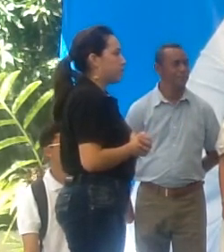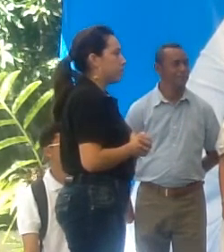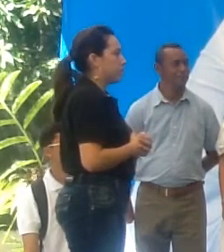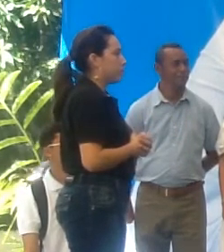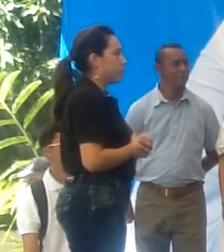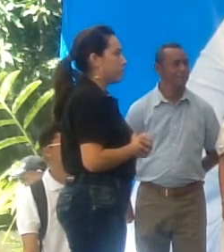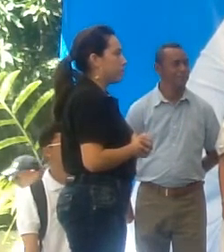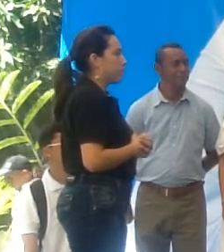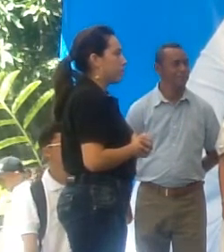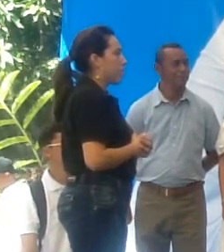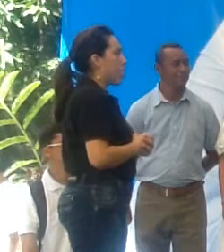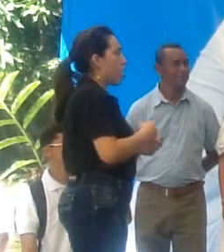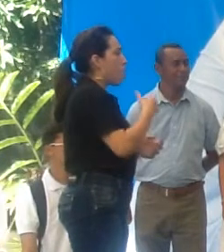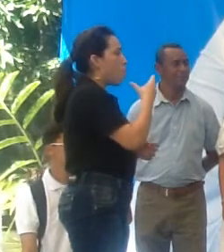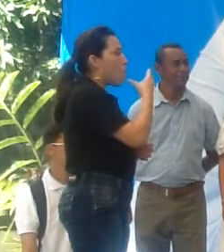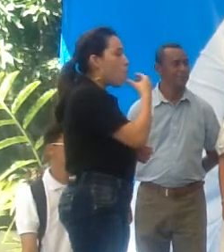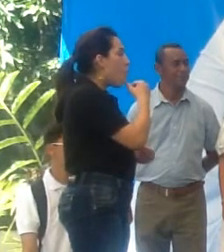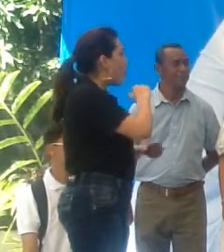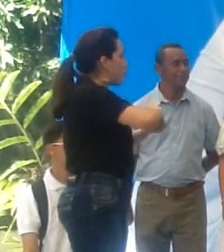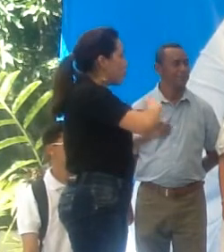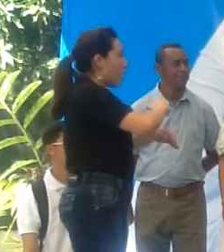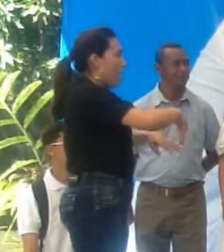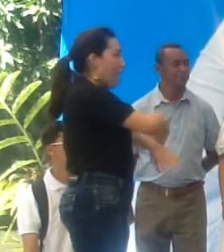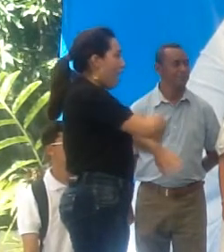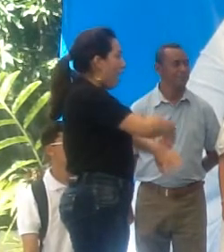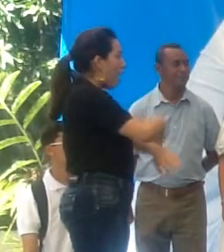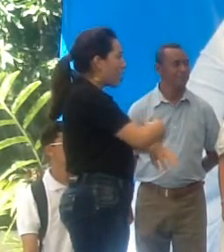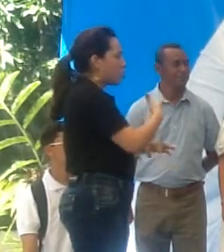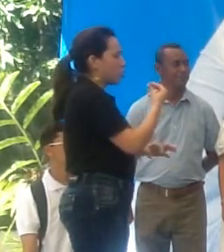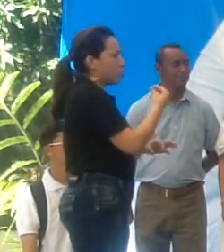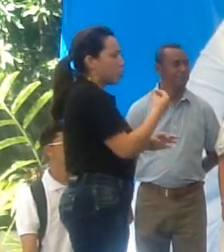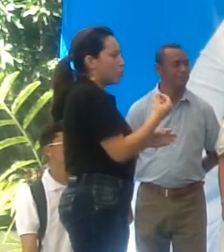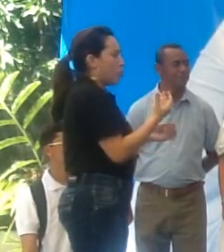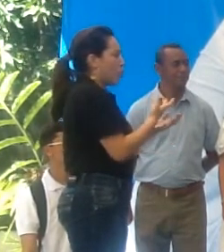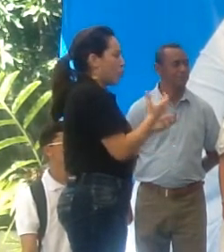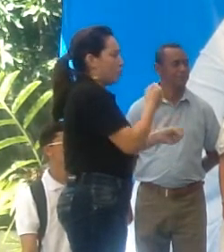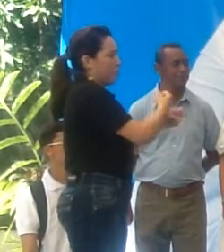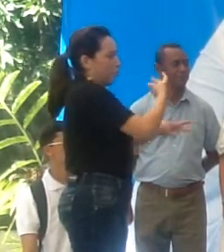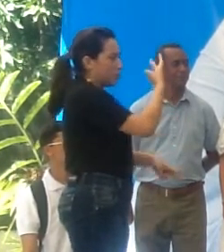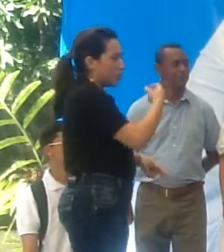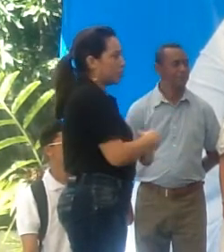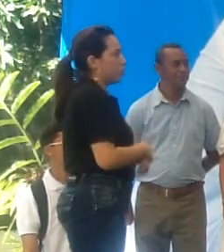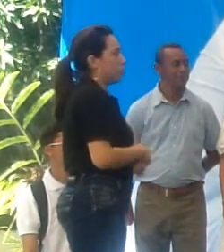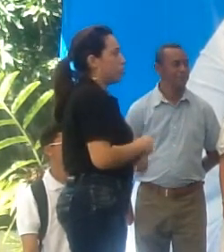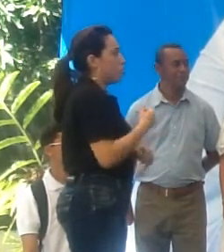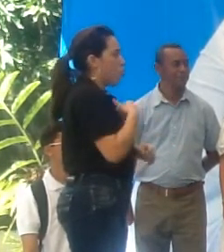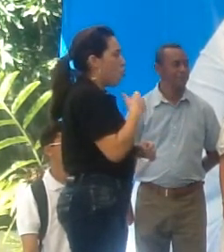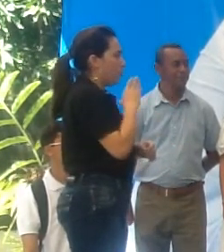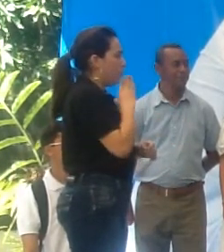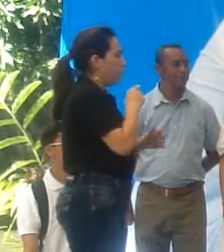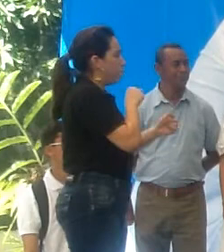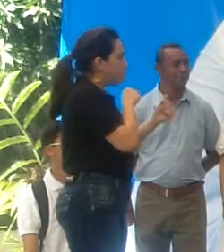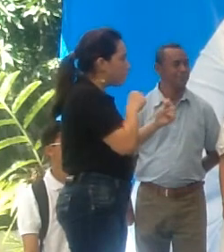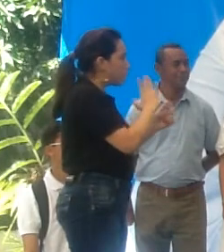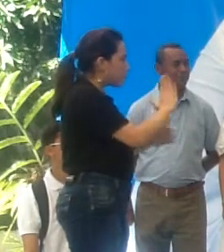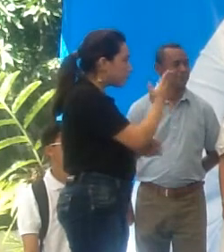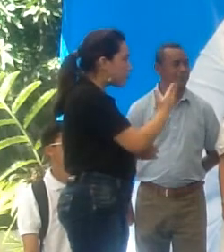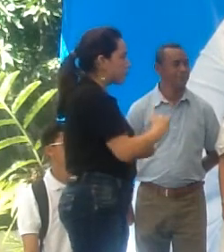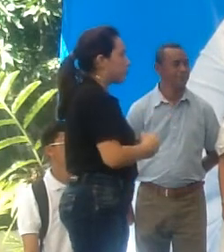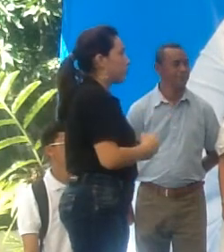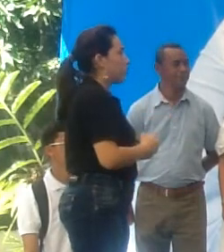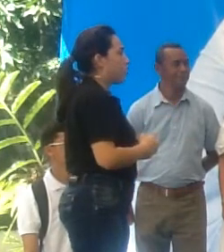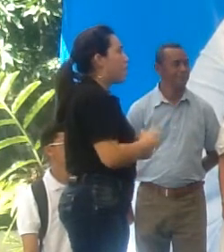es con la inseguridad que se encuentra en las calles. Mi única confrontación es con la falta